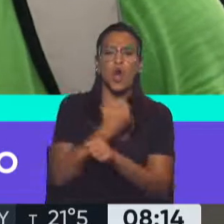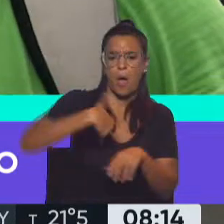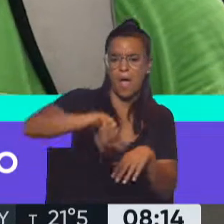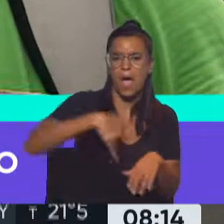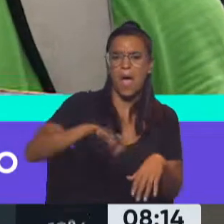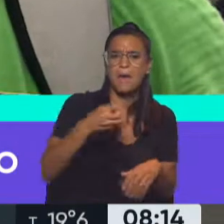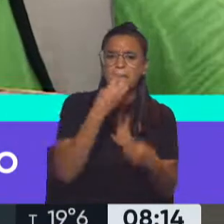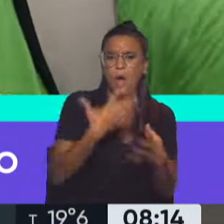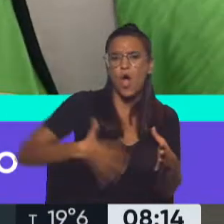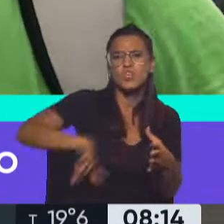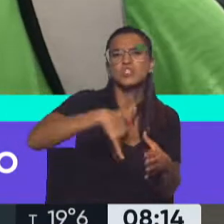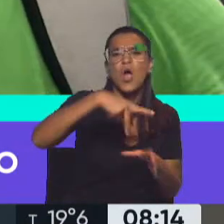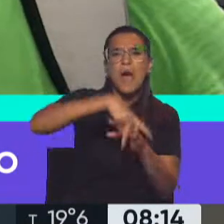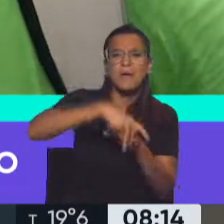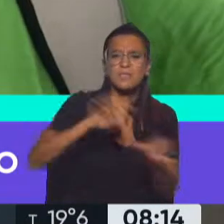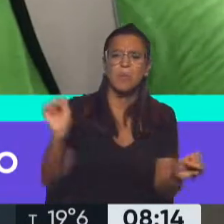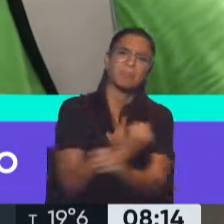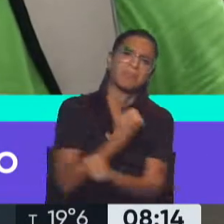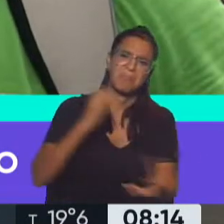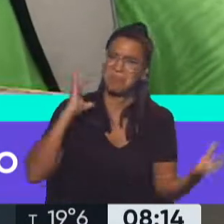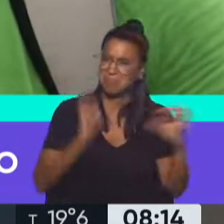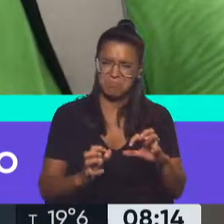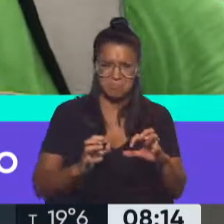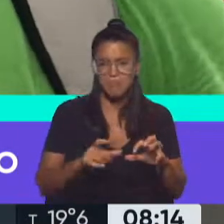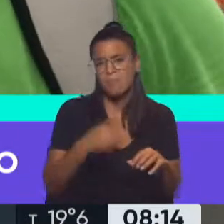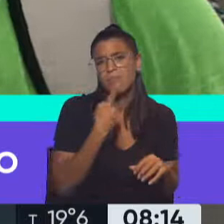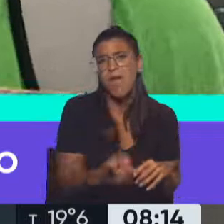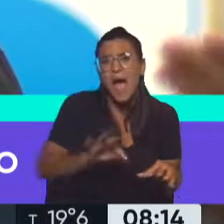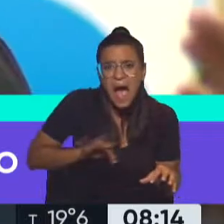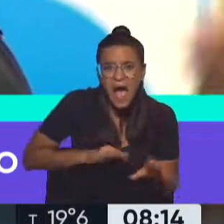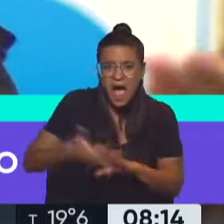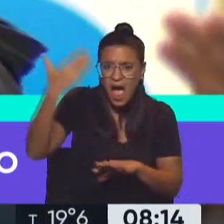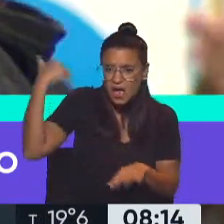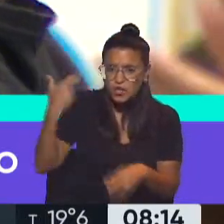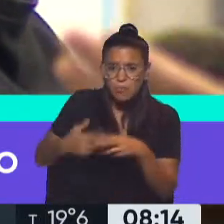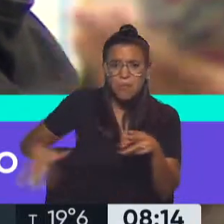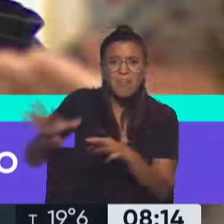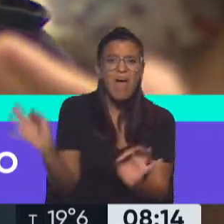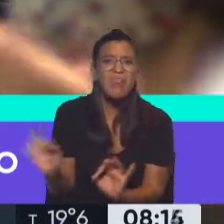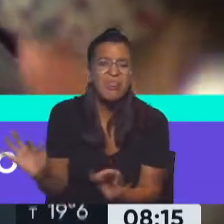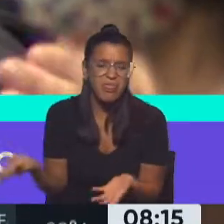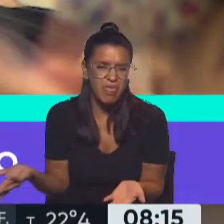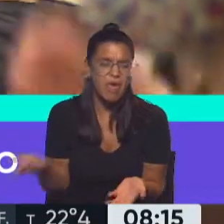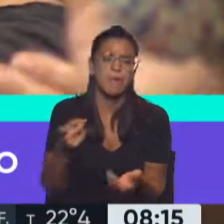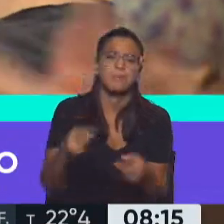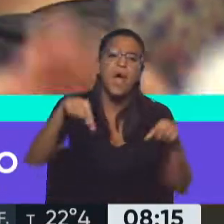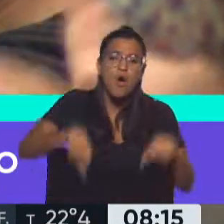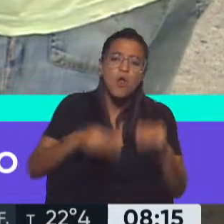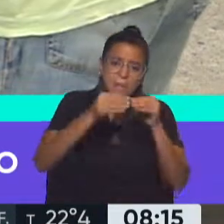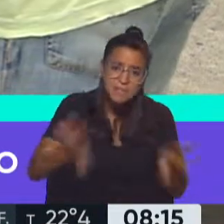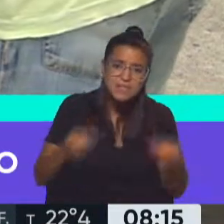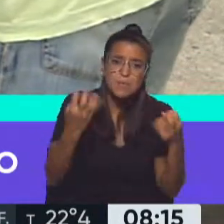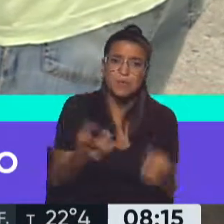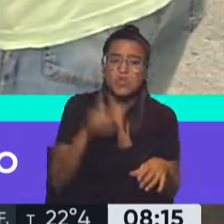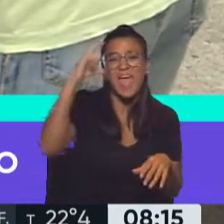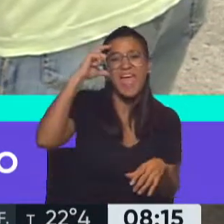más linda de Caballito para hacer la mierda, y hace años que no nos dan un parque en el playón. Intentaron empezarla ahora justamente porque estamos